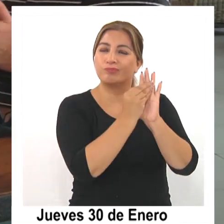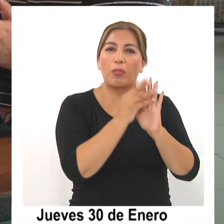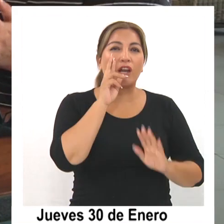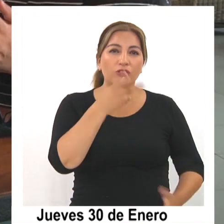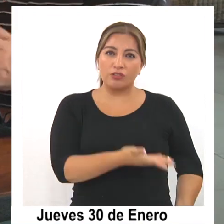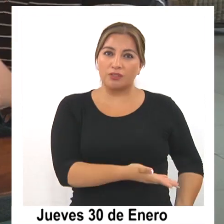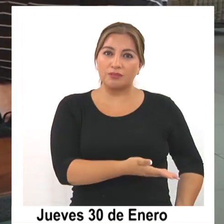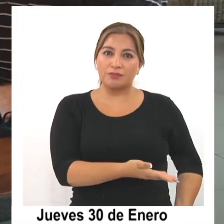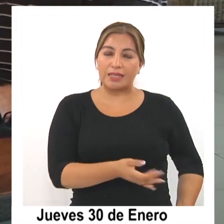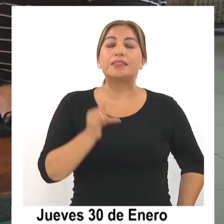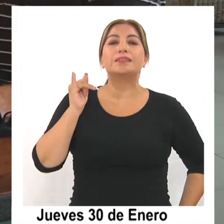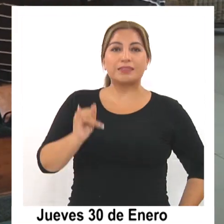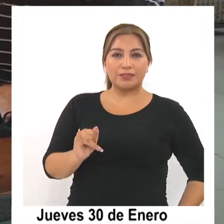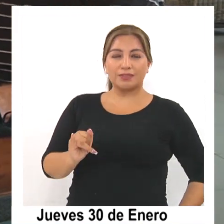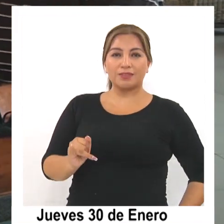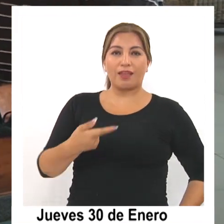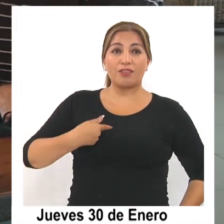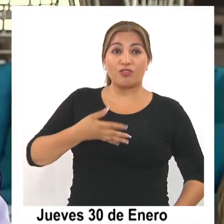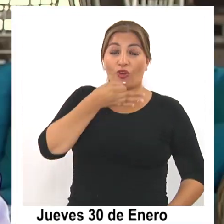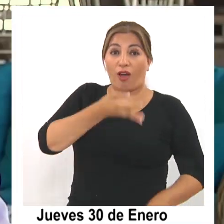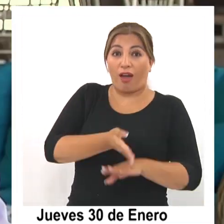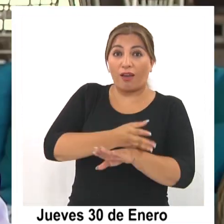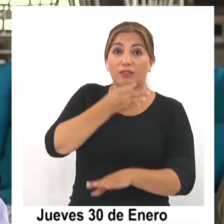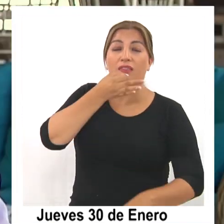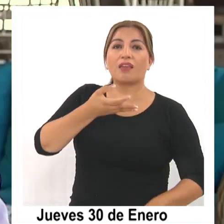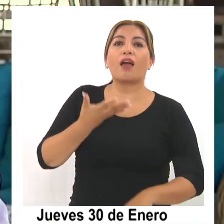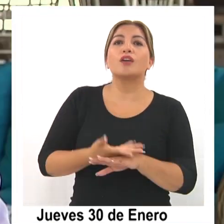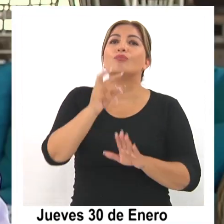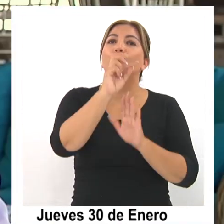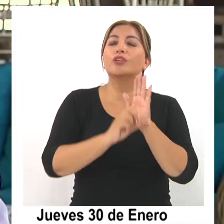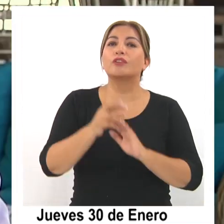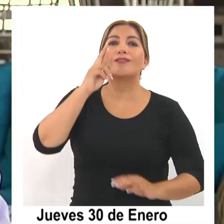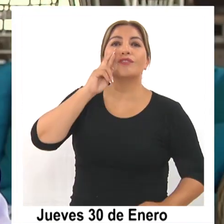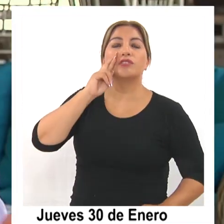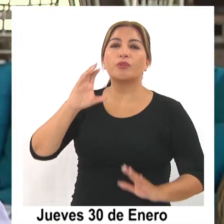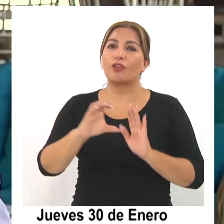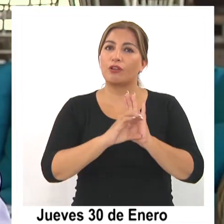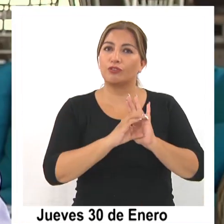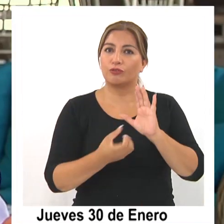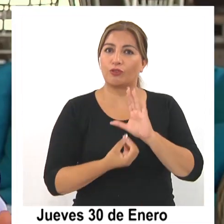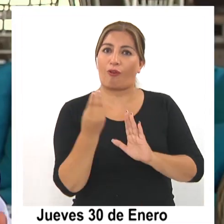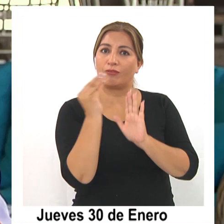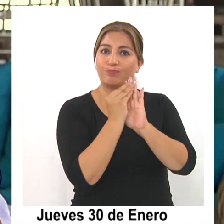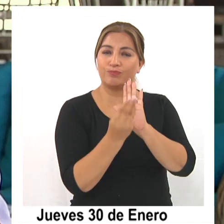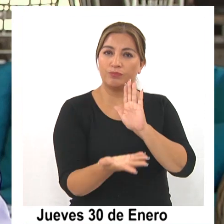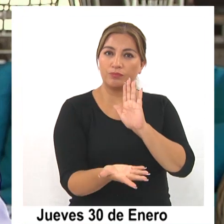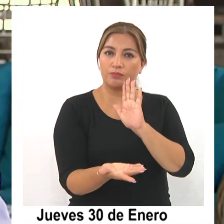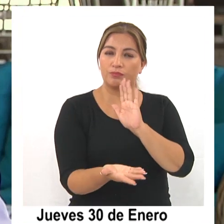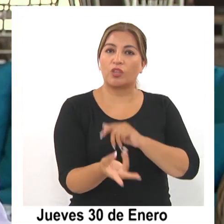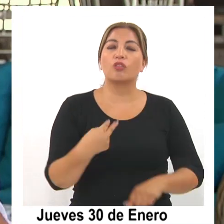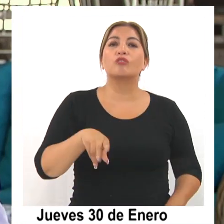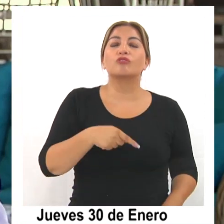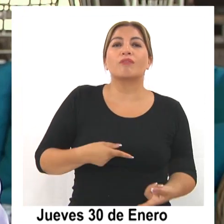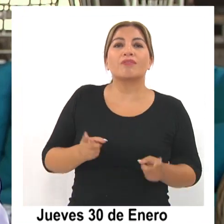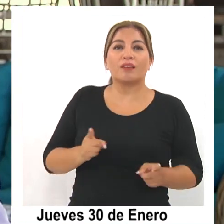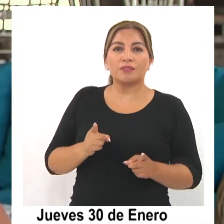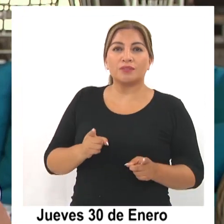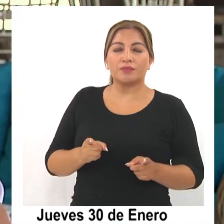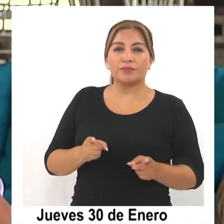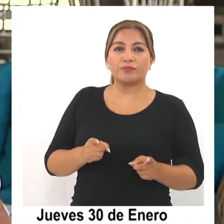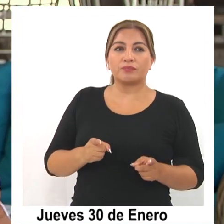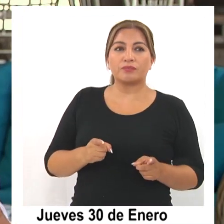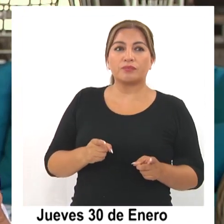reconocidos? Por supuesto como te comentaba hay proyectos de reconocimiento constitucional que nosotros debiésemos